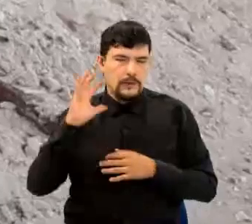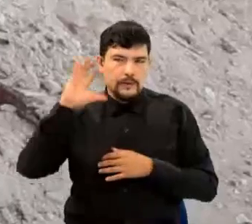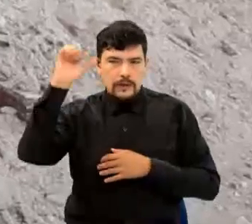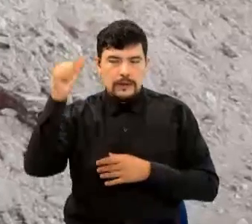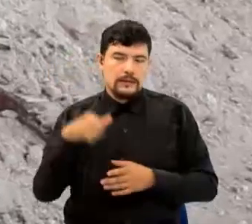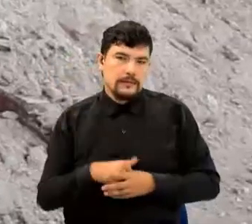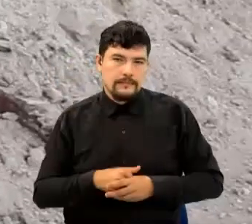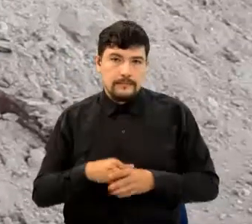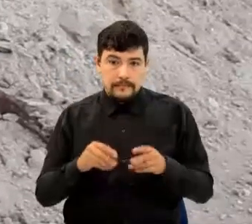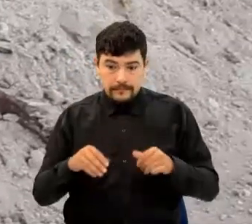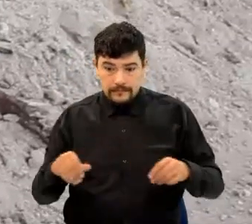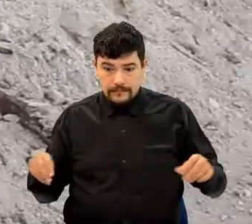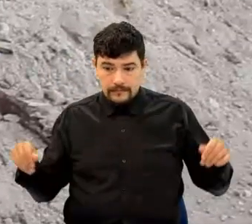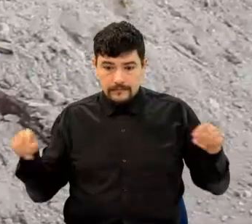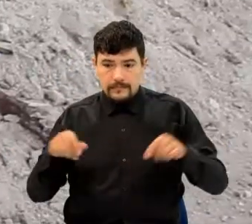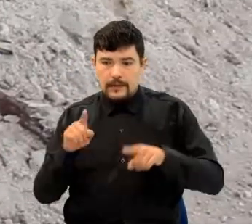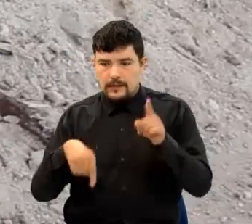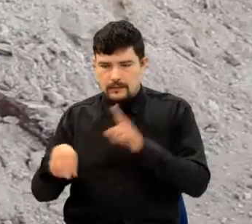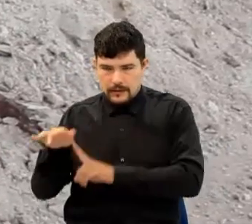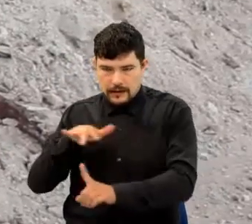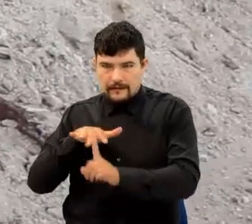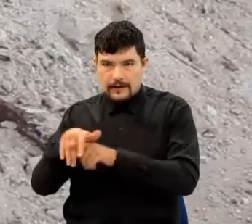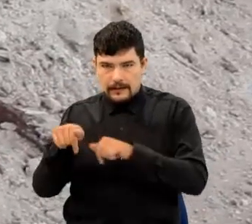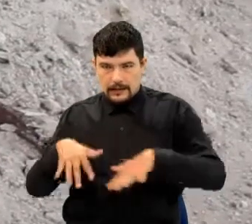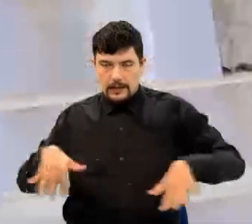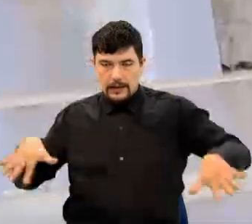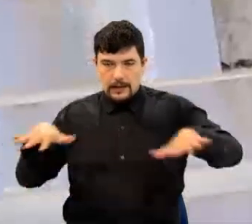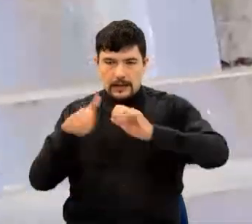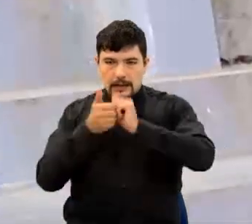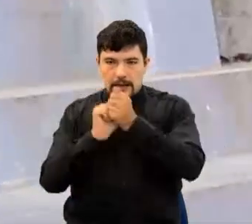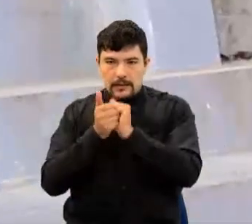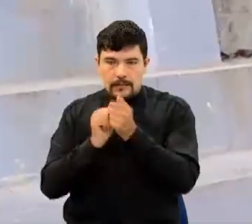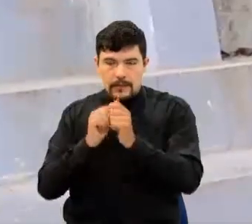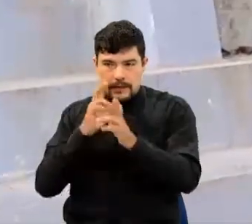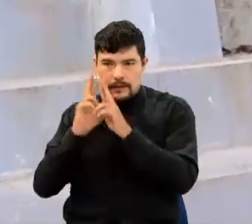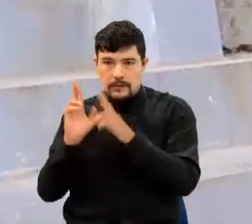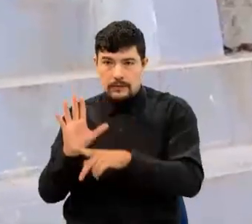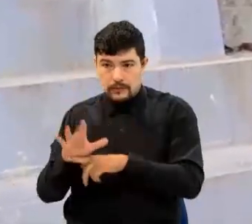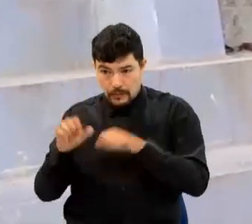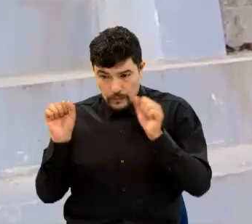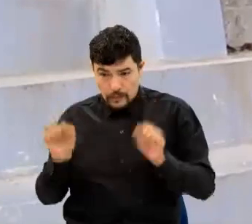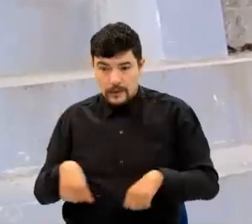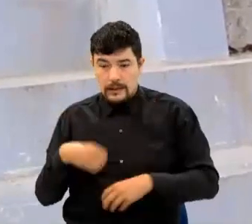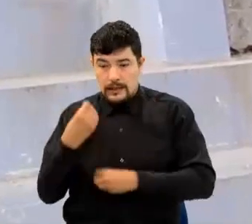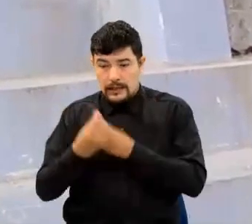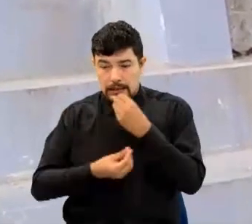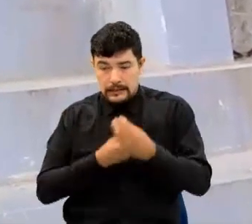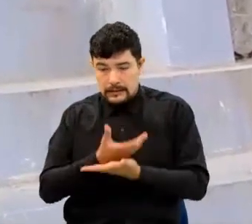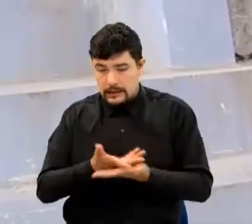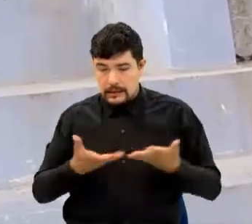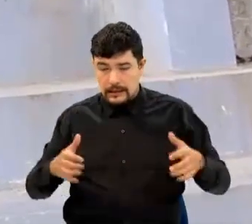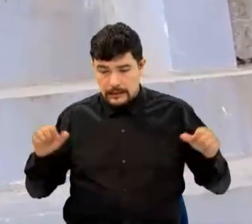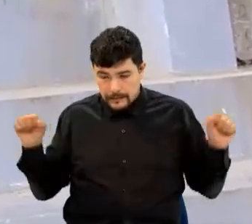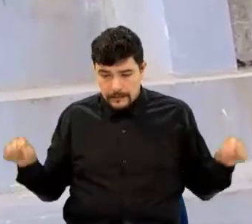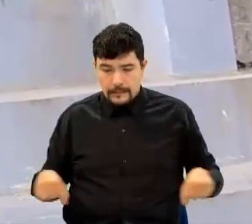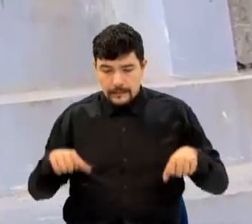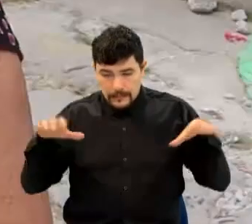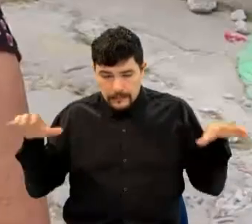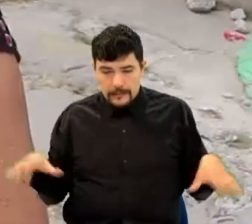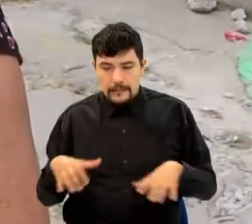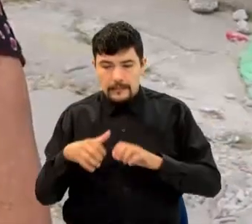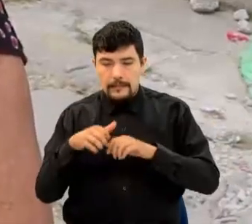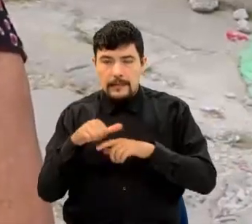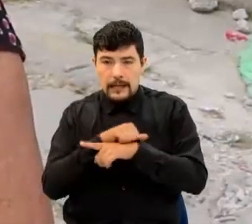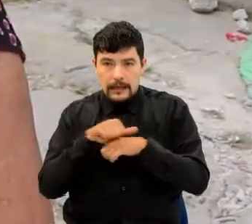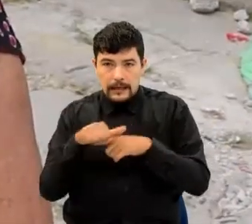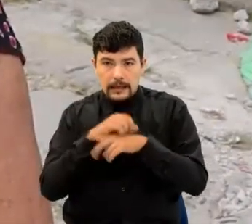desprendimientos de tierra vienen afectando gravemente el escenario deportivo en el que ya no se puede realizar ninguna práctica recreativa.